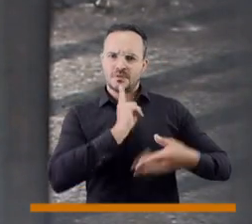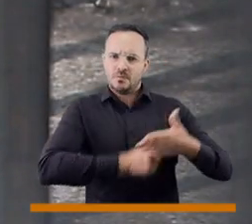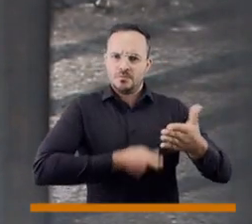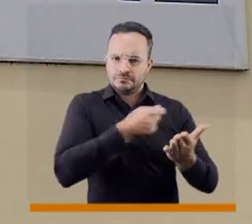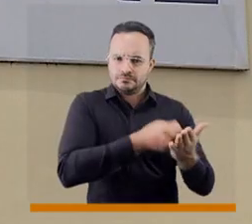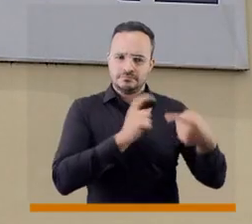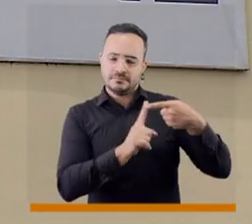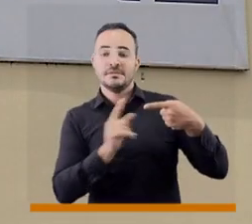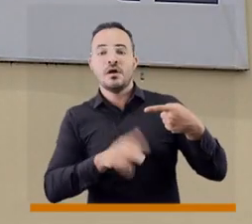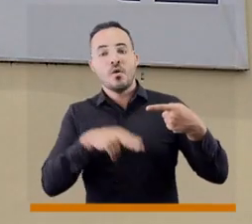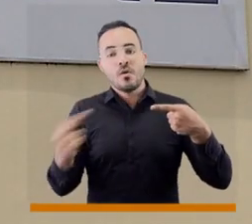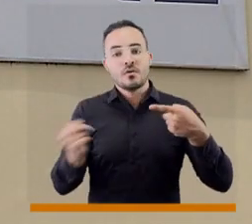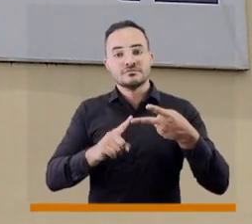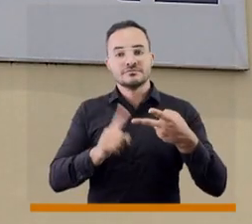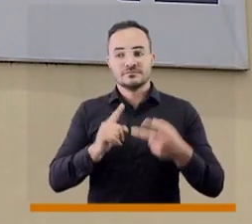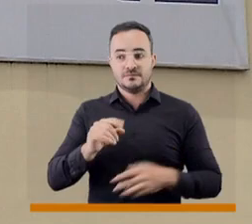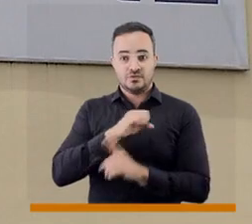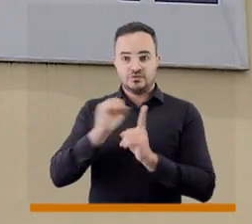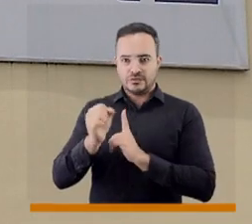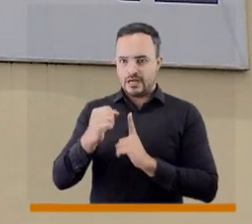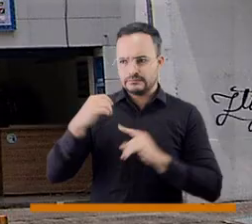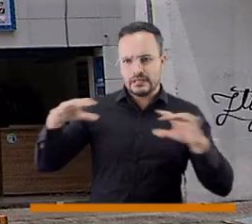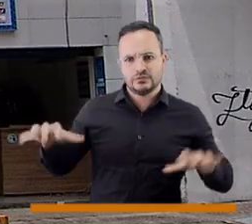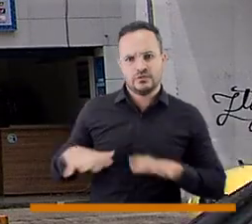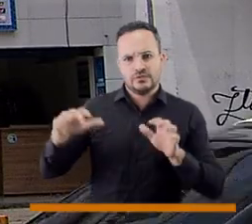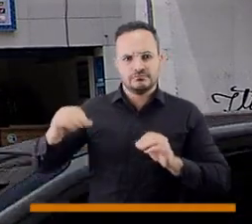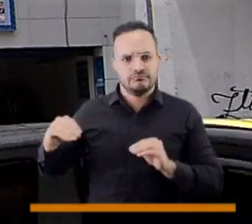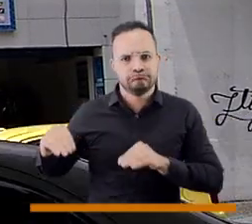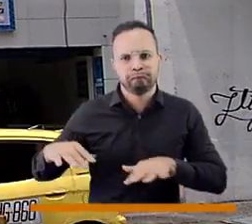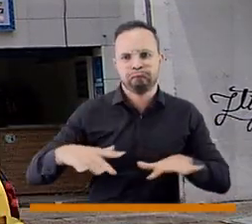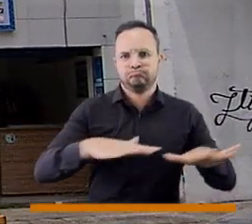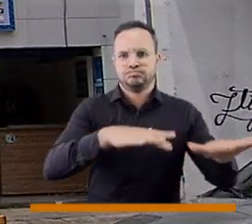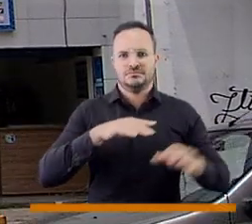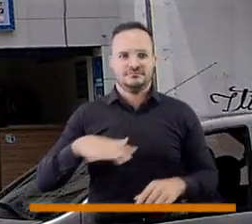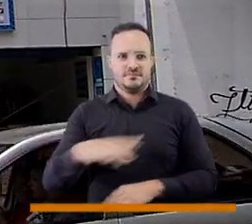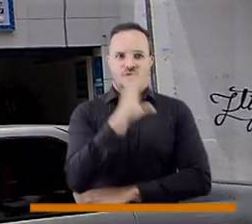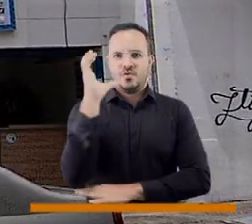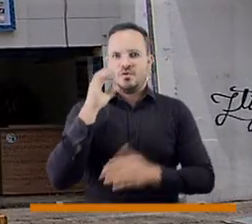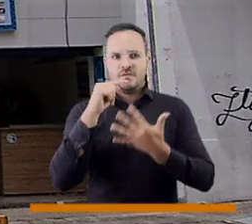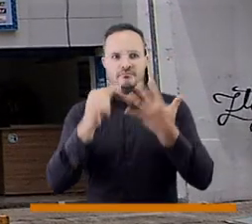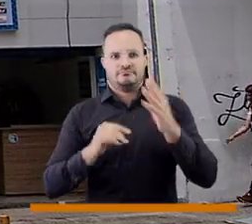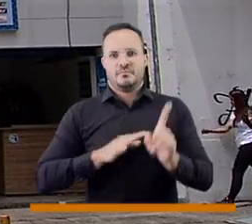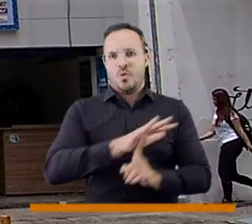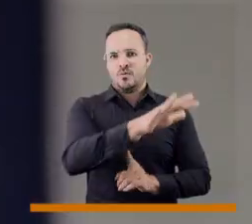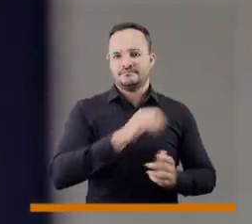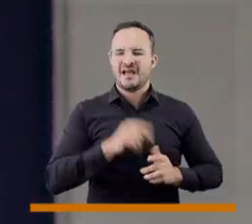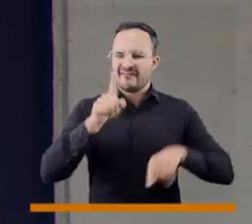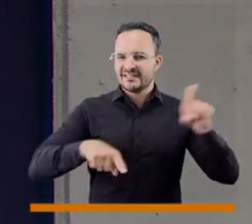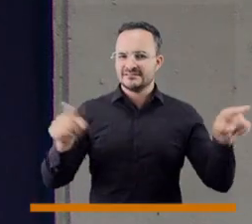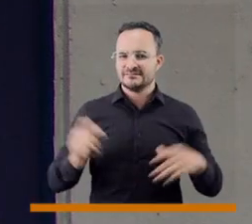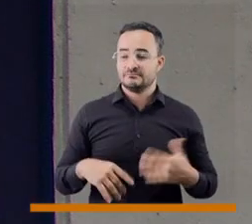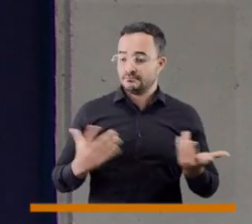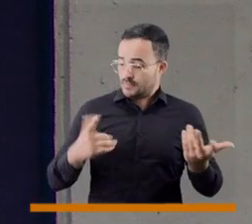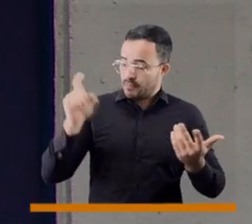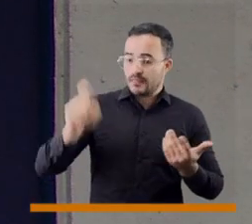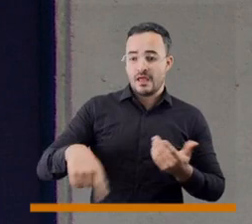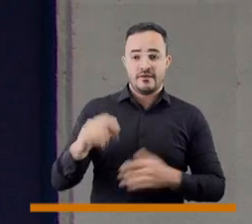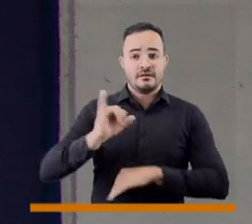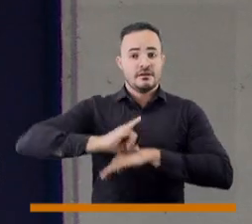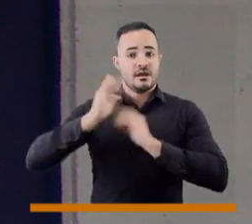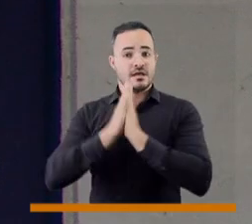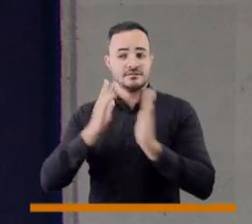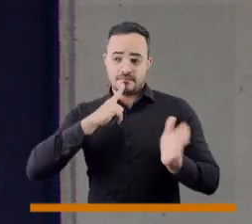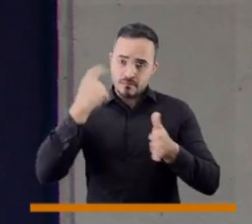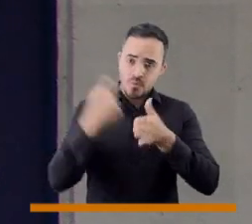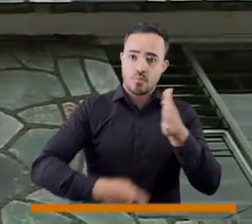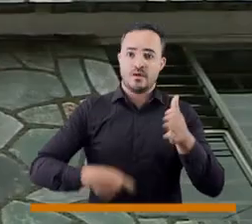esos beneficios en materia tributaria, también hay que hablar de los aportes sociales que realizan las iglesias a Colombia. Muchas veces las